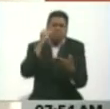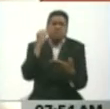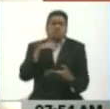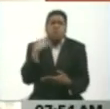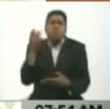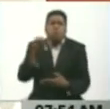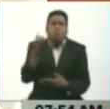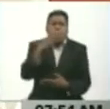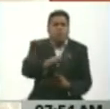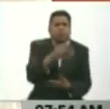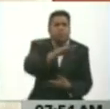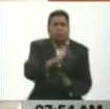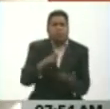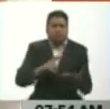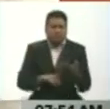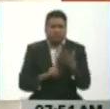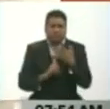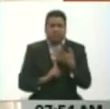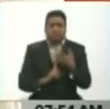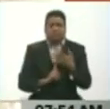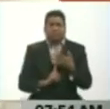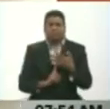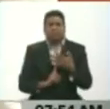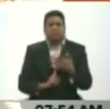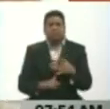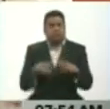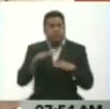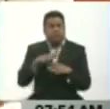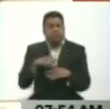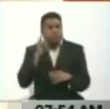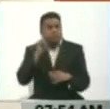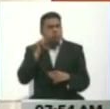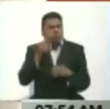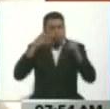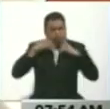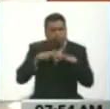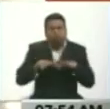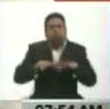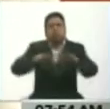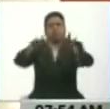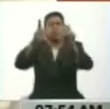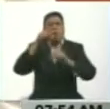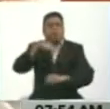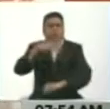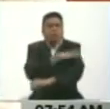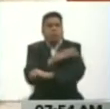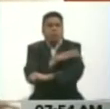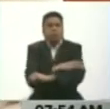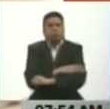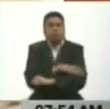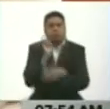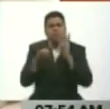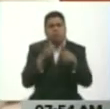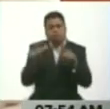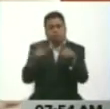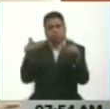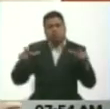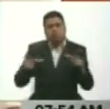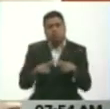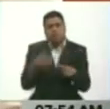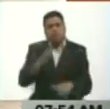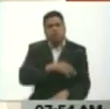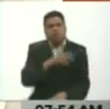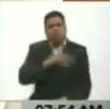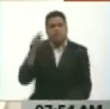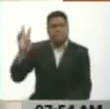sino acciones terroristas, ¿verdad? Focalizadas, que desplegó la derecha aquí en determinados puntos de la sociedad